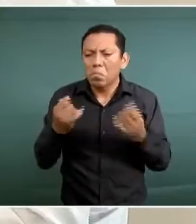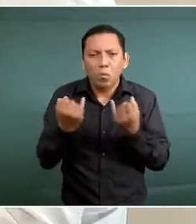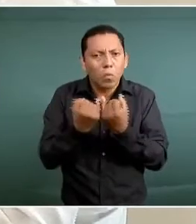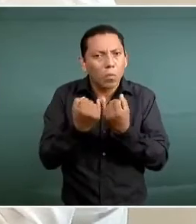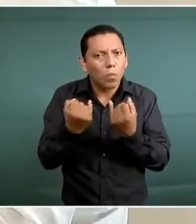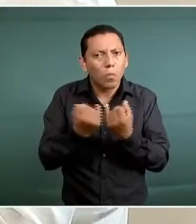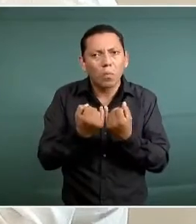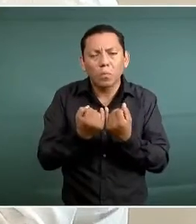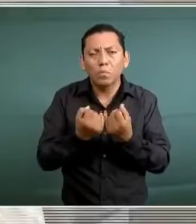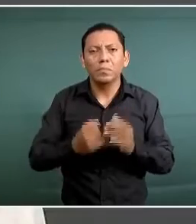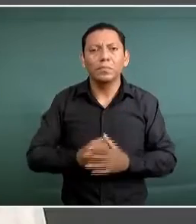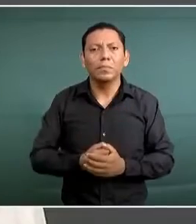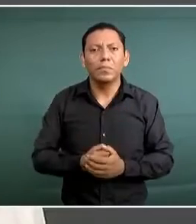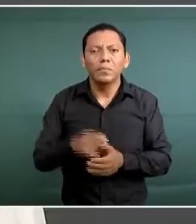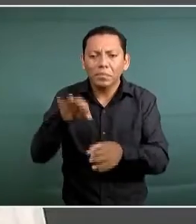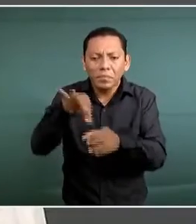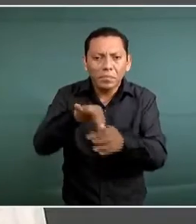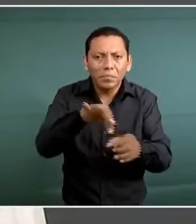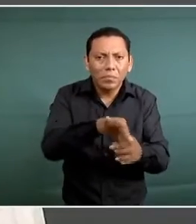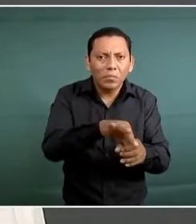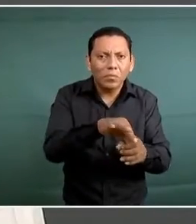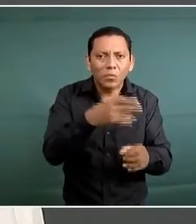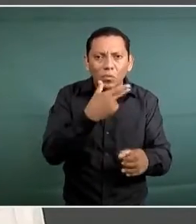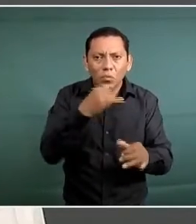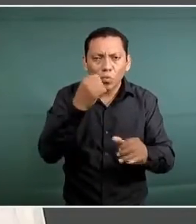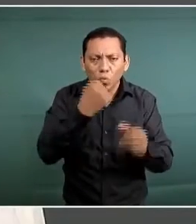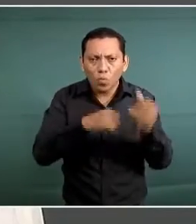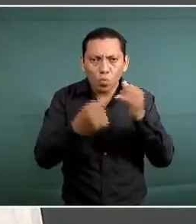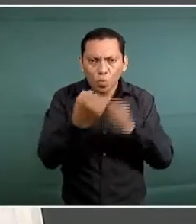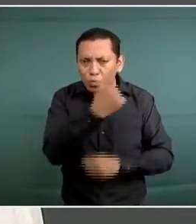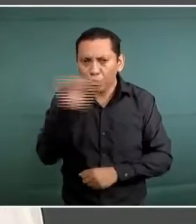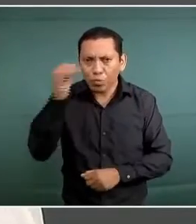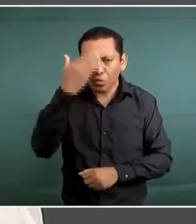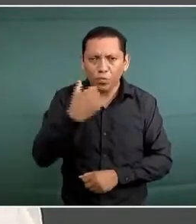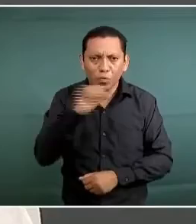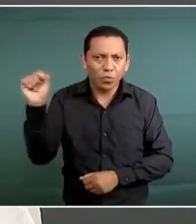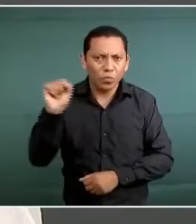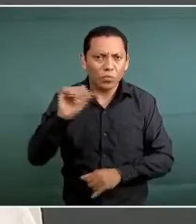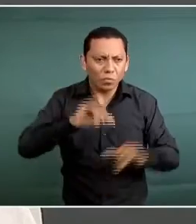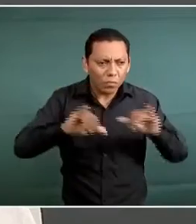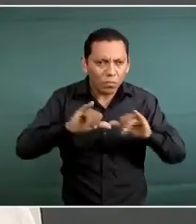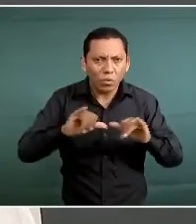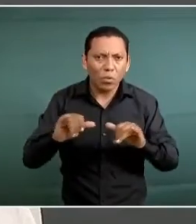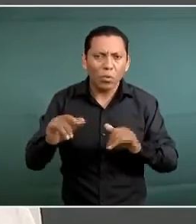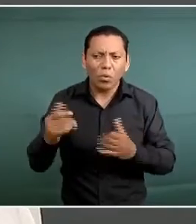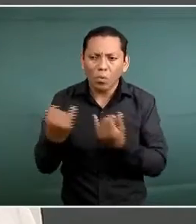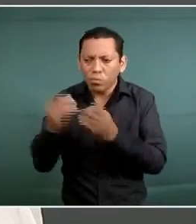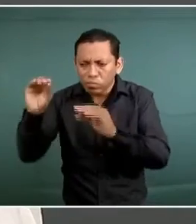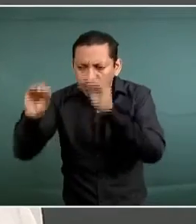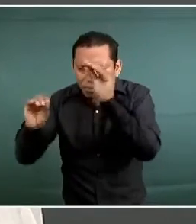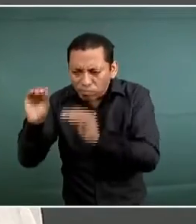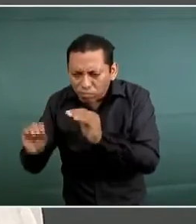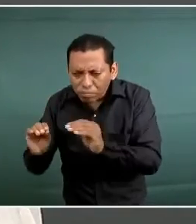el voto de un científico o de un artesano